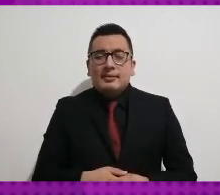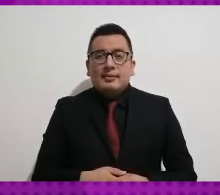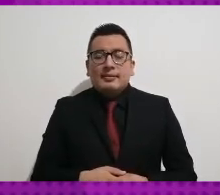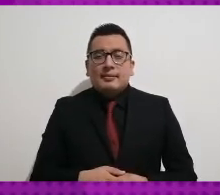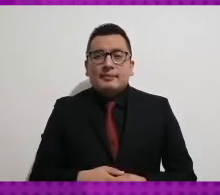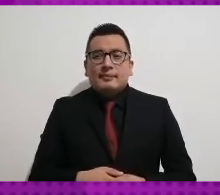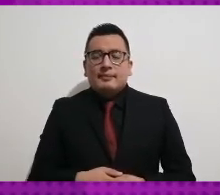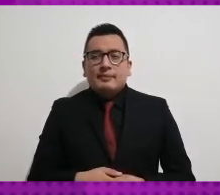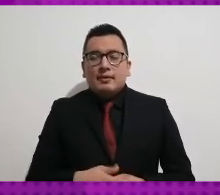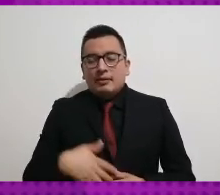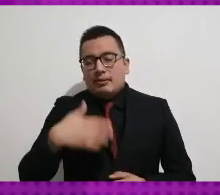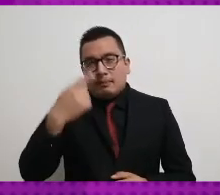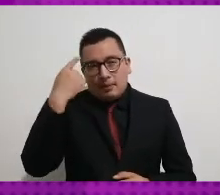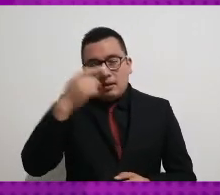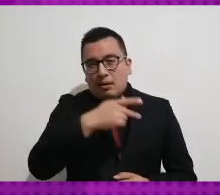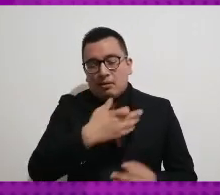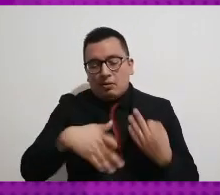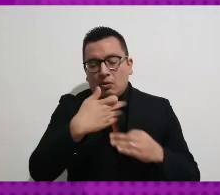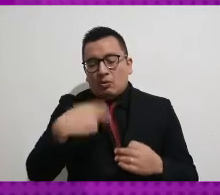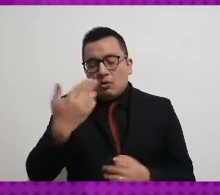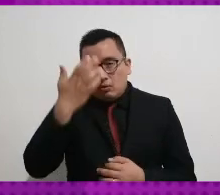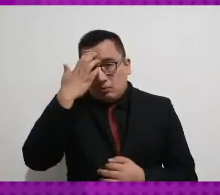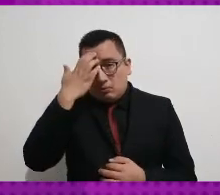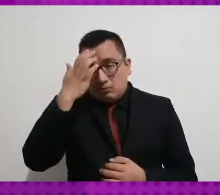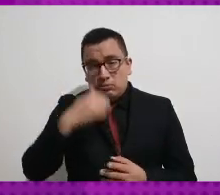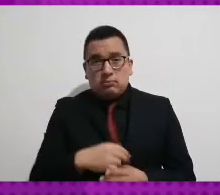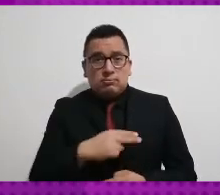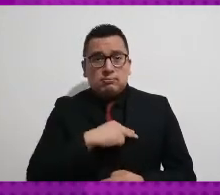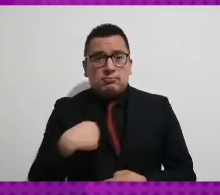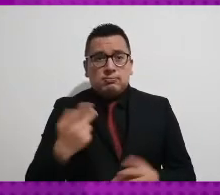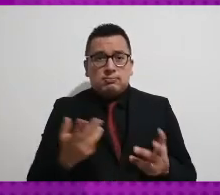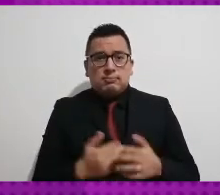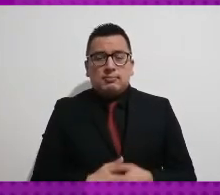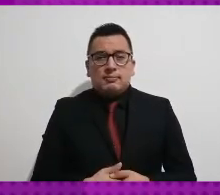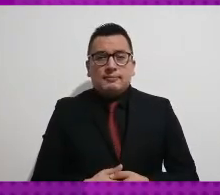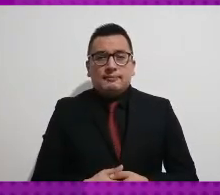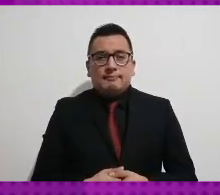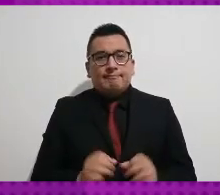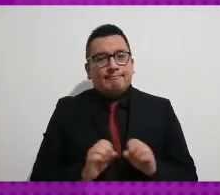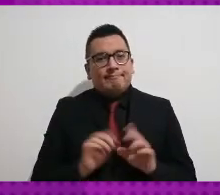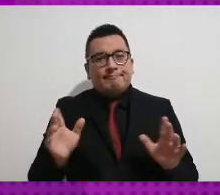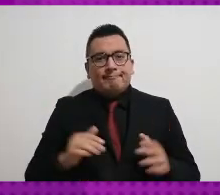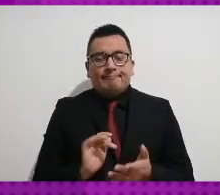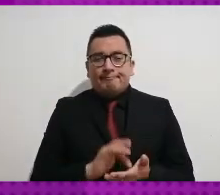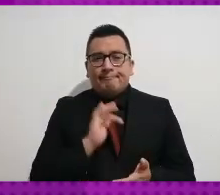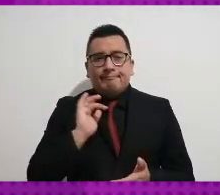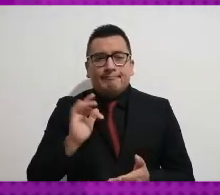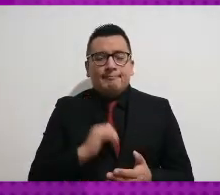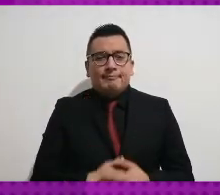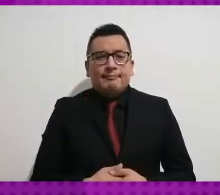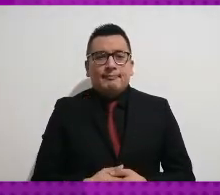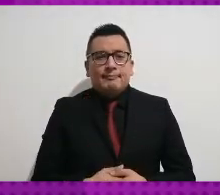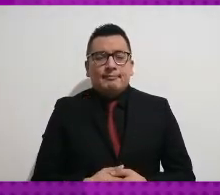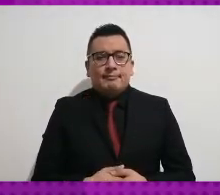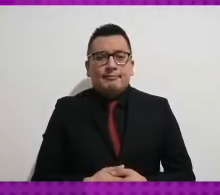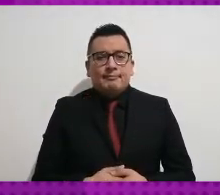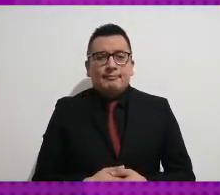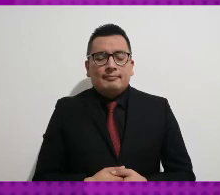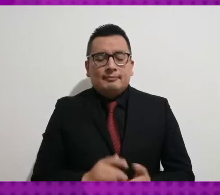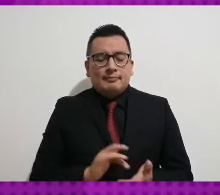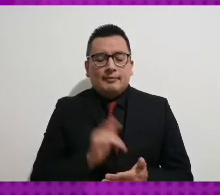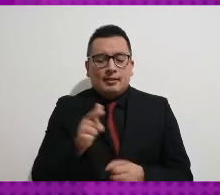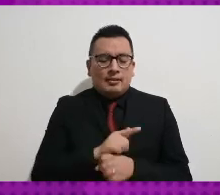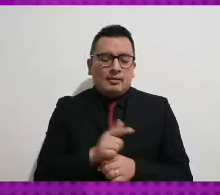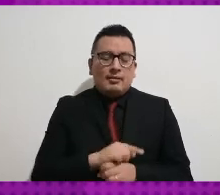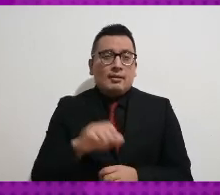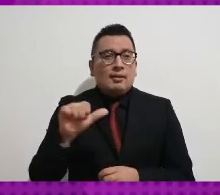sobre el conocimiento que todos deben de tener de la Contraloría. Claro que sí. Muchísimas gracias, señor Contralor.